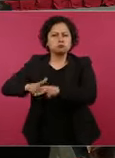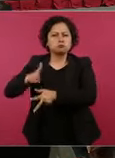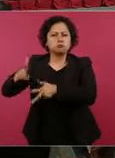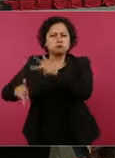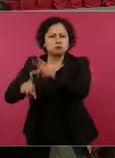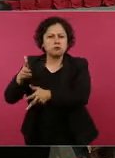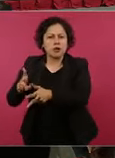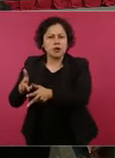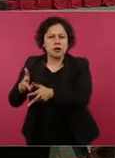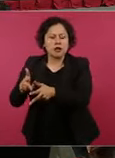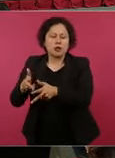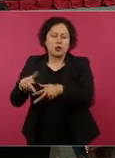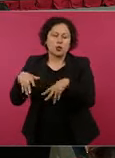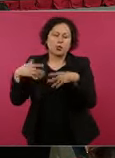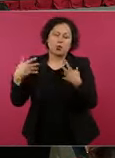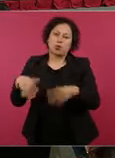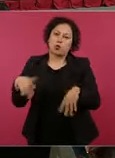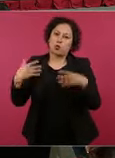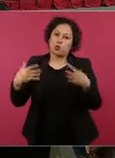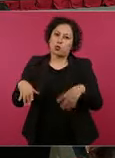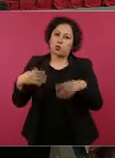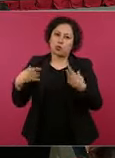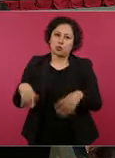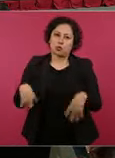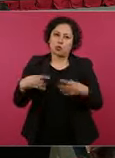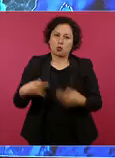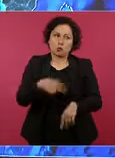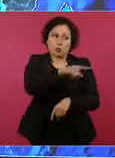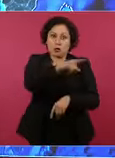muchísimas asociaciones de